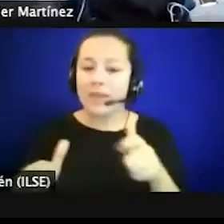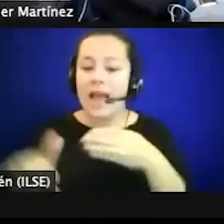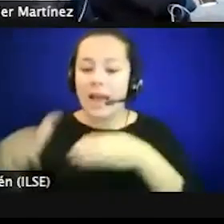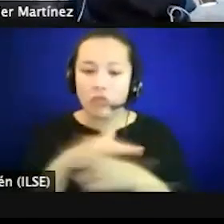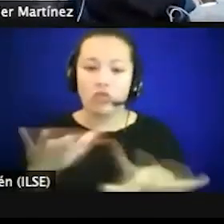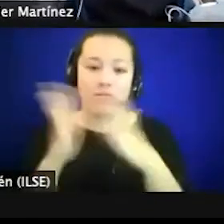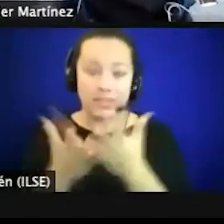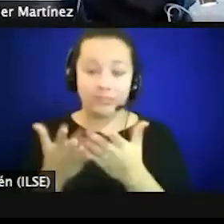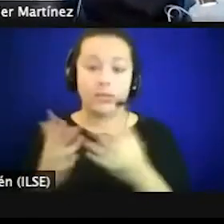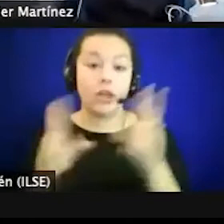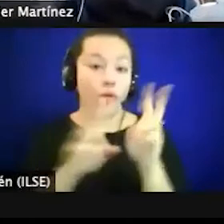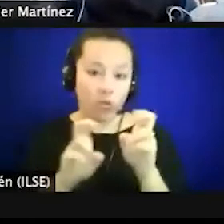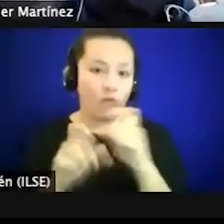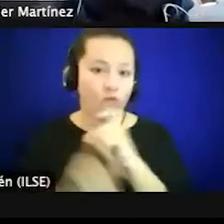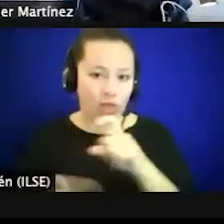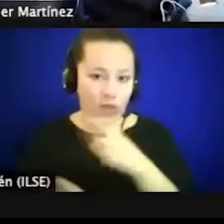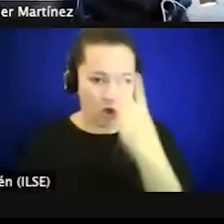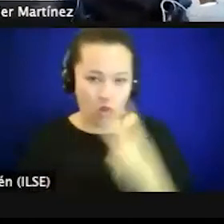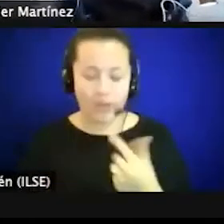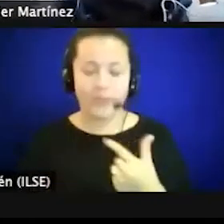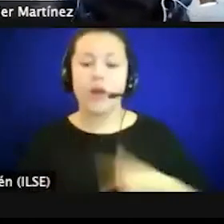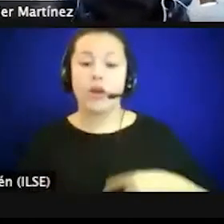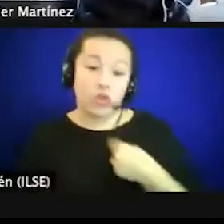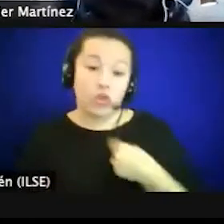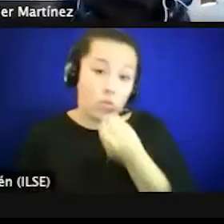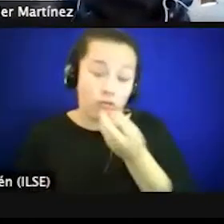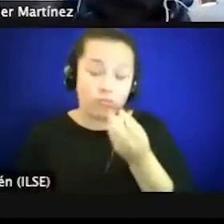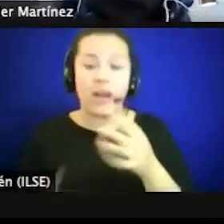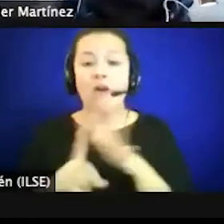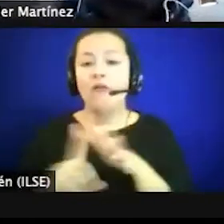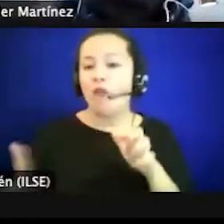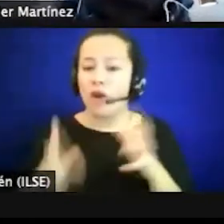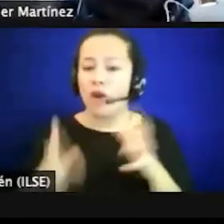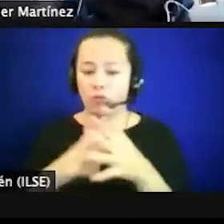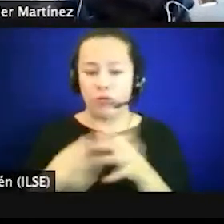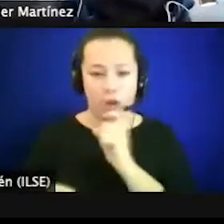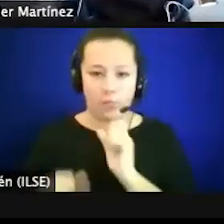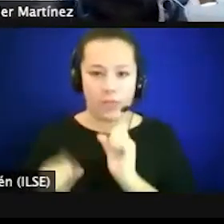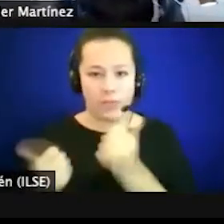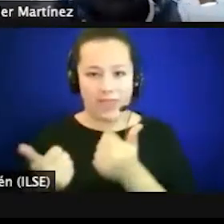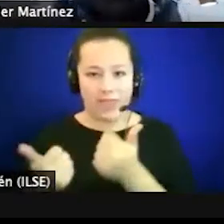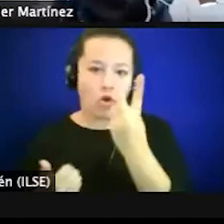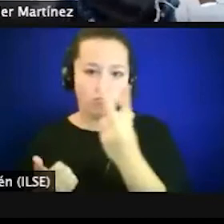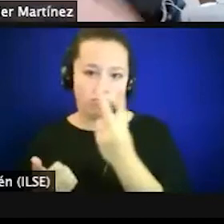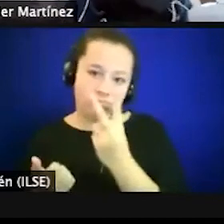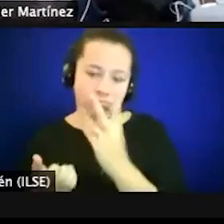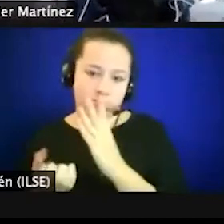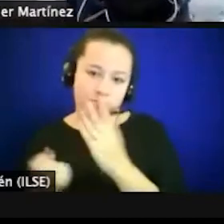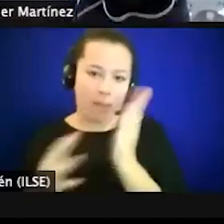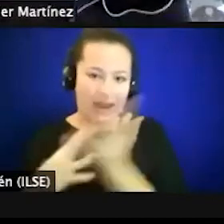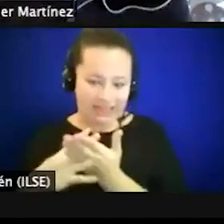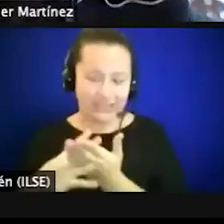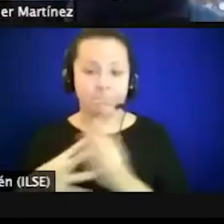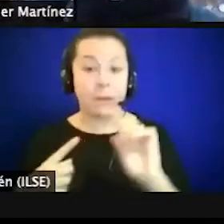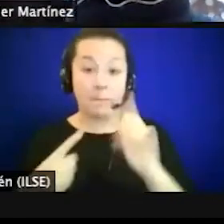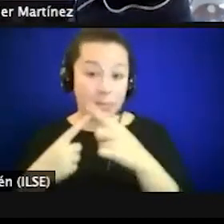ONCE. Os voy a contar cómo hemos estructurado el foro. Va a haber dos bloques. En la primera parte lo que vamos a